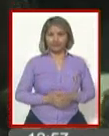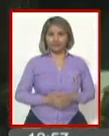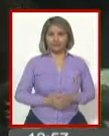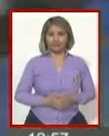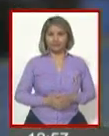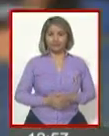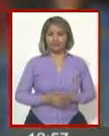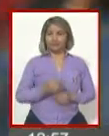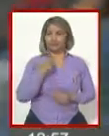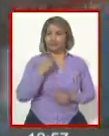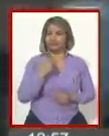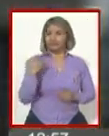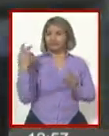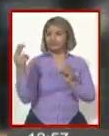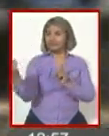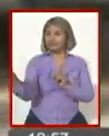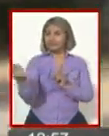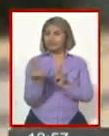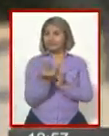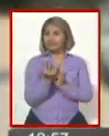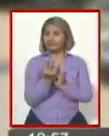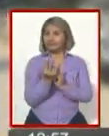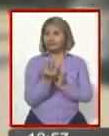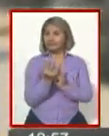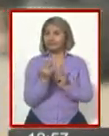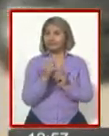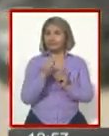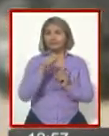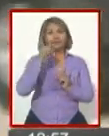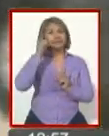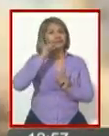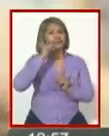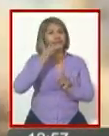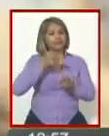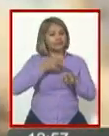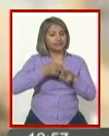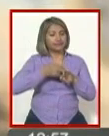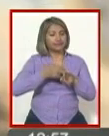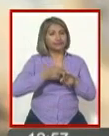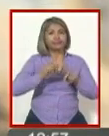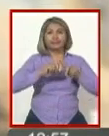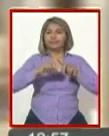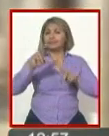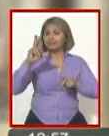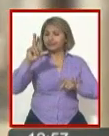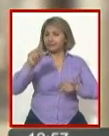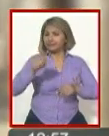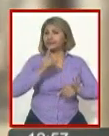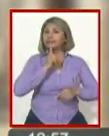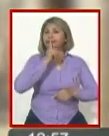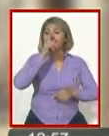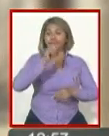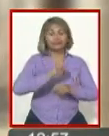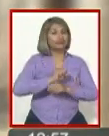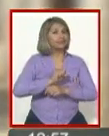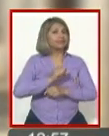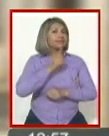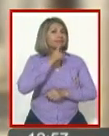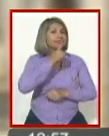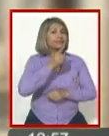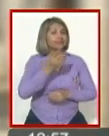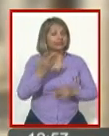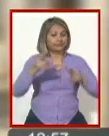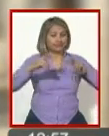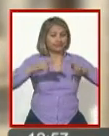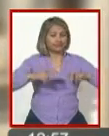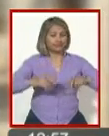caso, intimidado con armas cortopunzantes, refiere ella, pero no está tampoco tan segura. O sea, a través